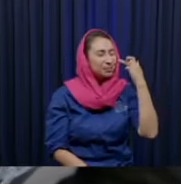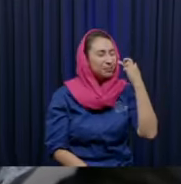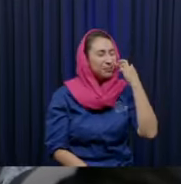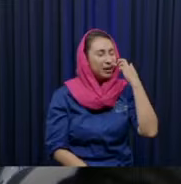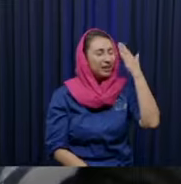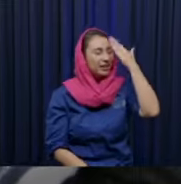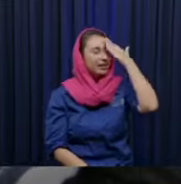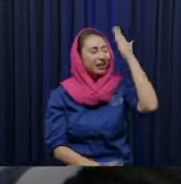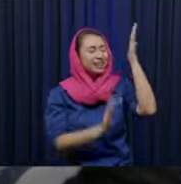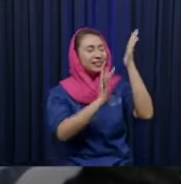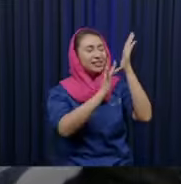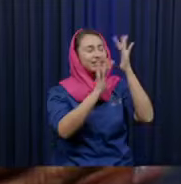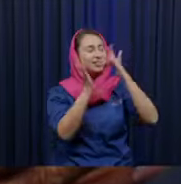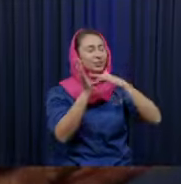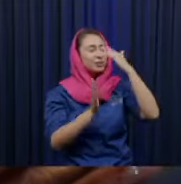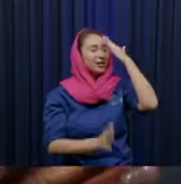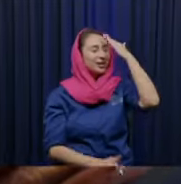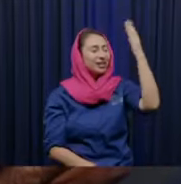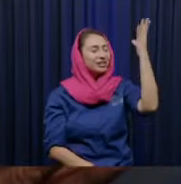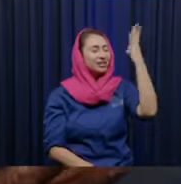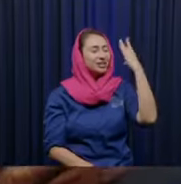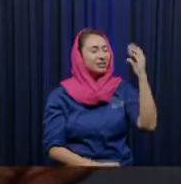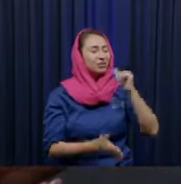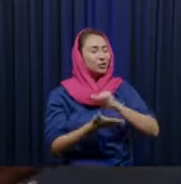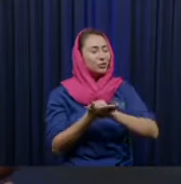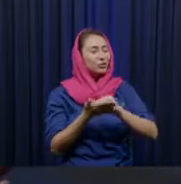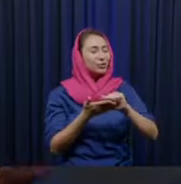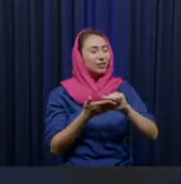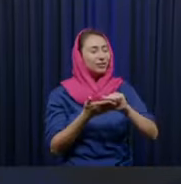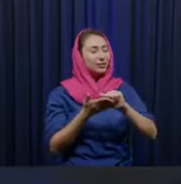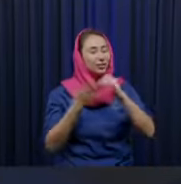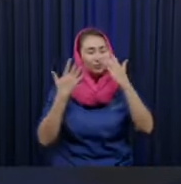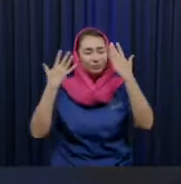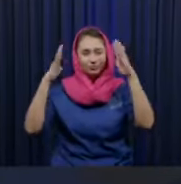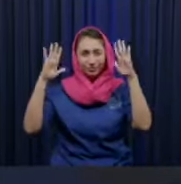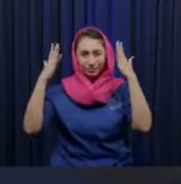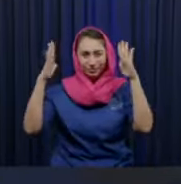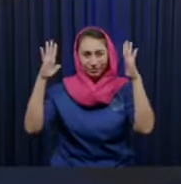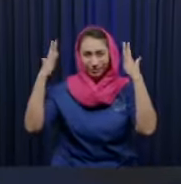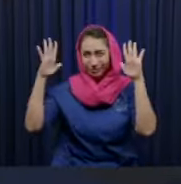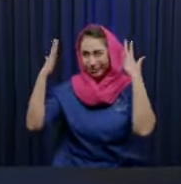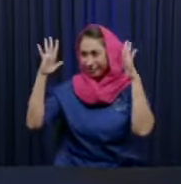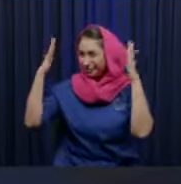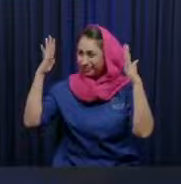gracias, Espíritu Santo. Dale un aplauso al Rey mientras cantamos al Señor.